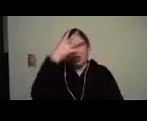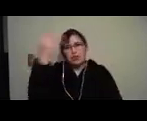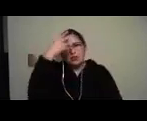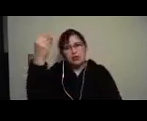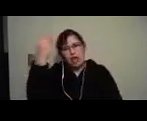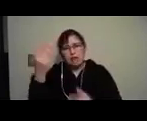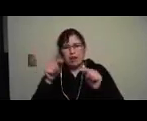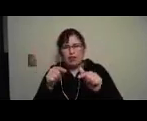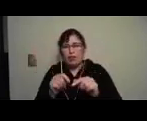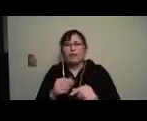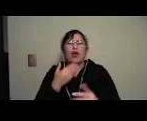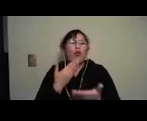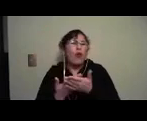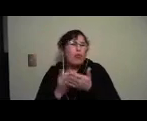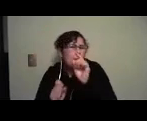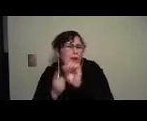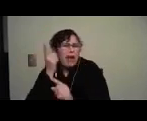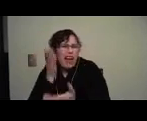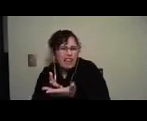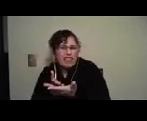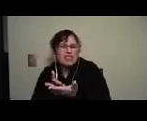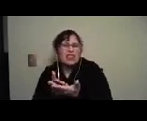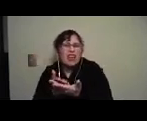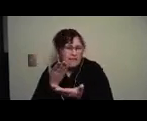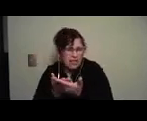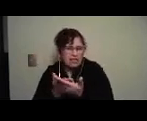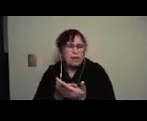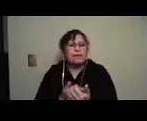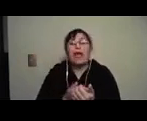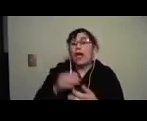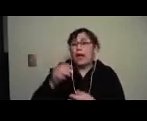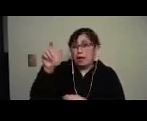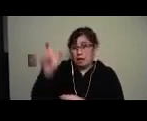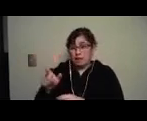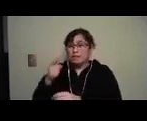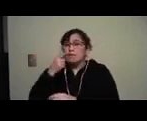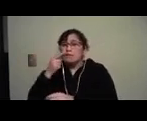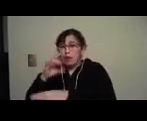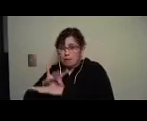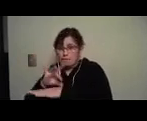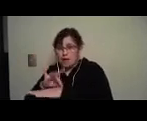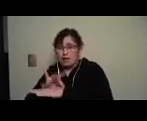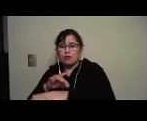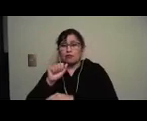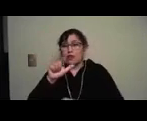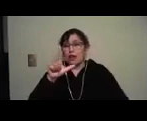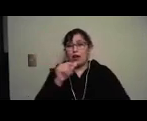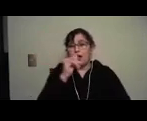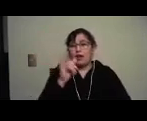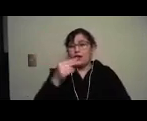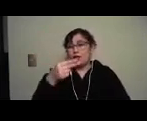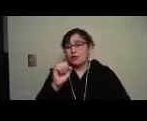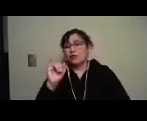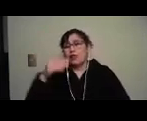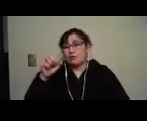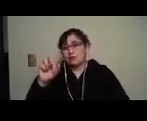en 1907 por un médico alemán, Alois Alzheimer, ya, y es de ahí el apellido, o sea, el